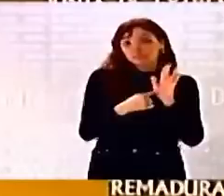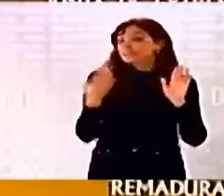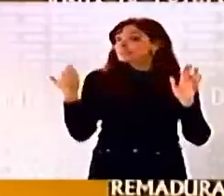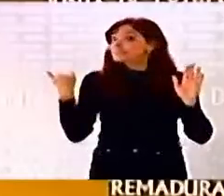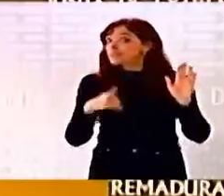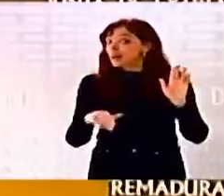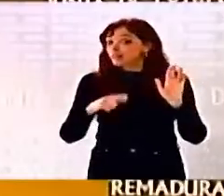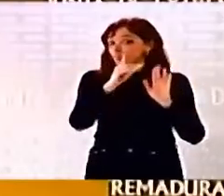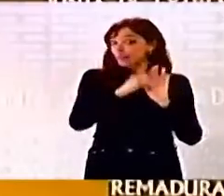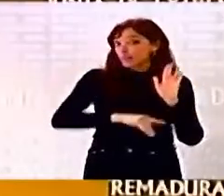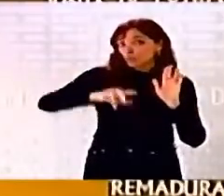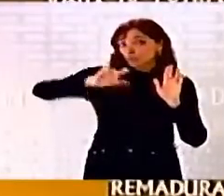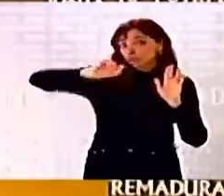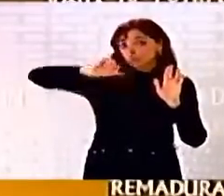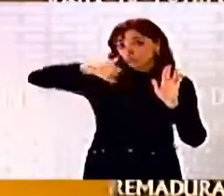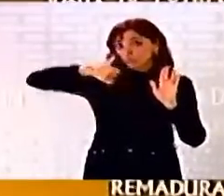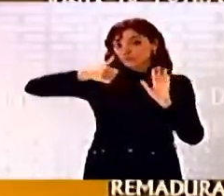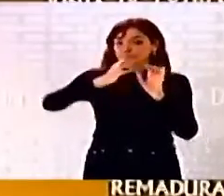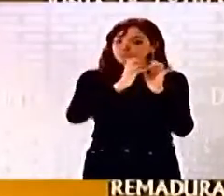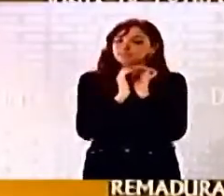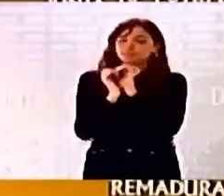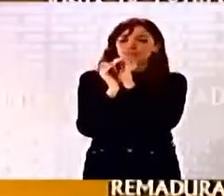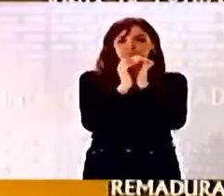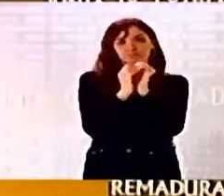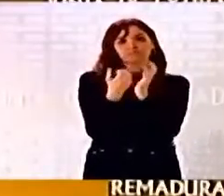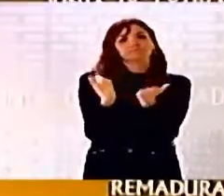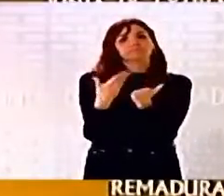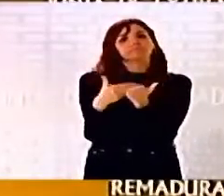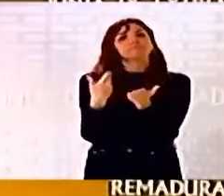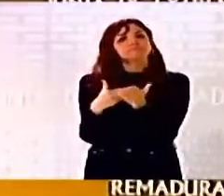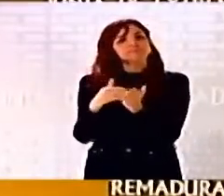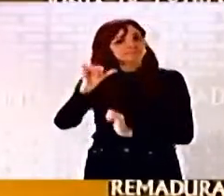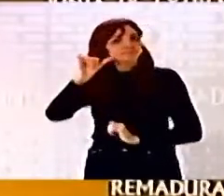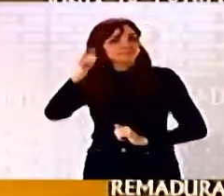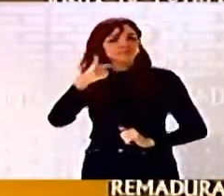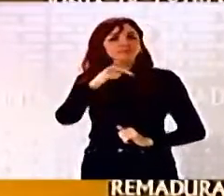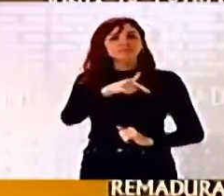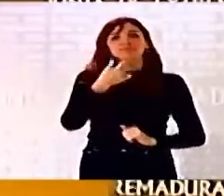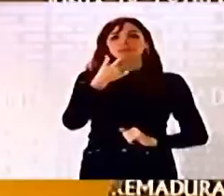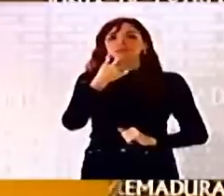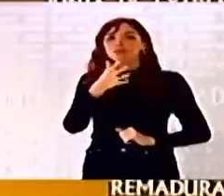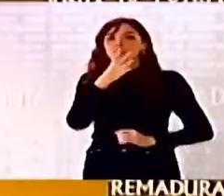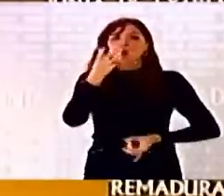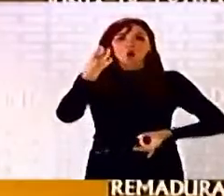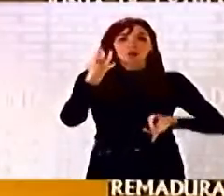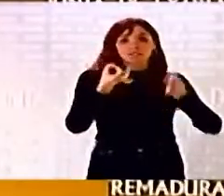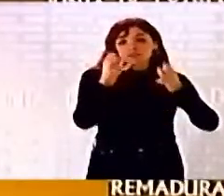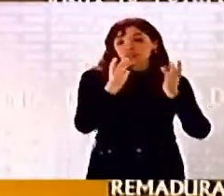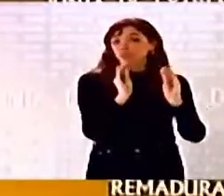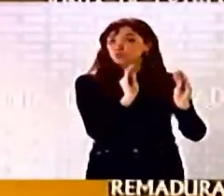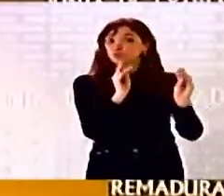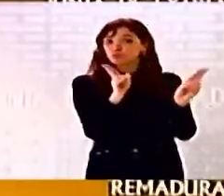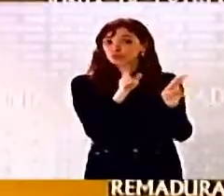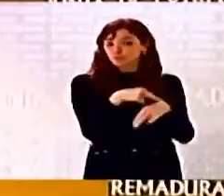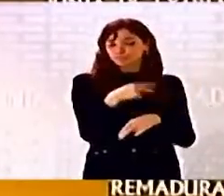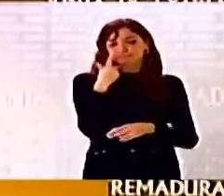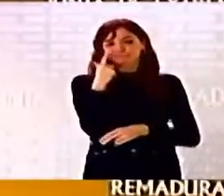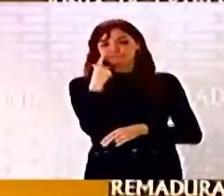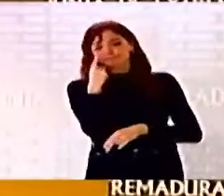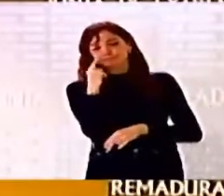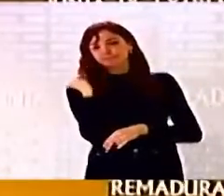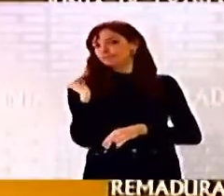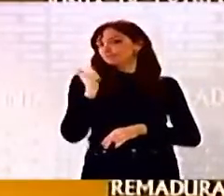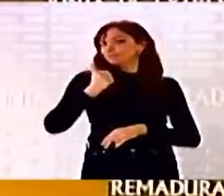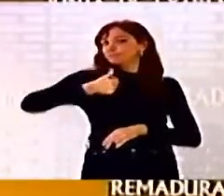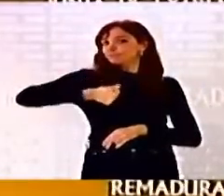aprobado ese decreto y fruto de la constatación y de la merma de actividad que hemos observado en estos